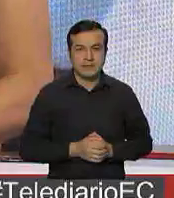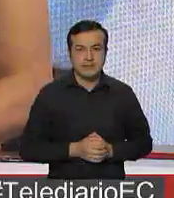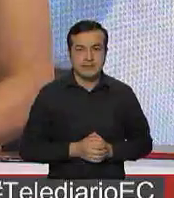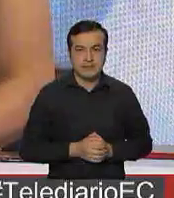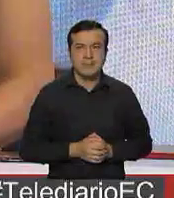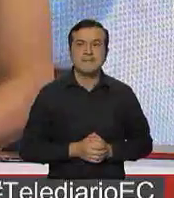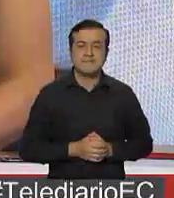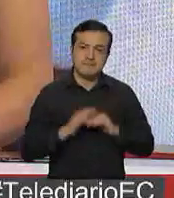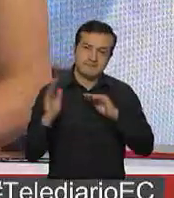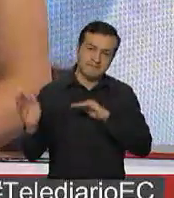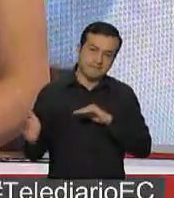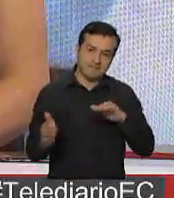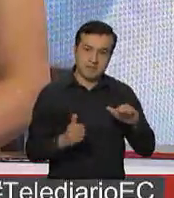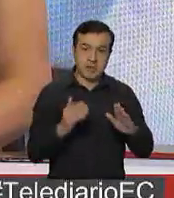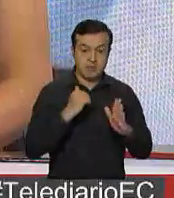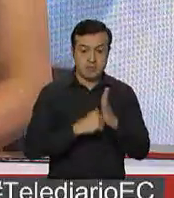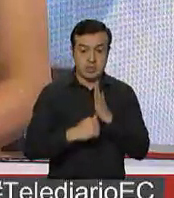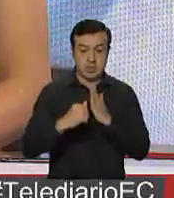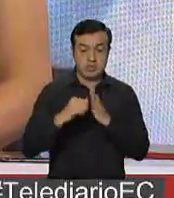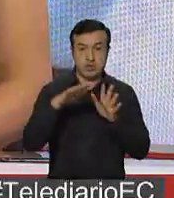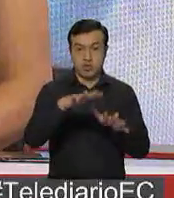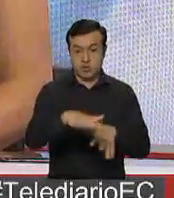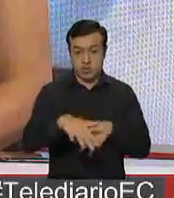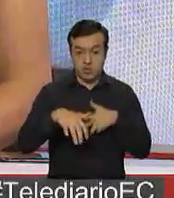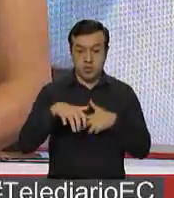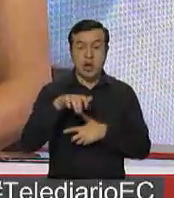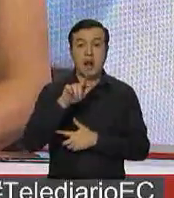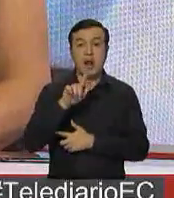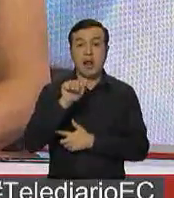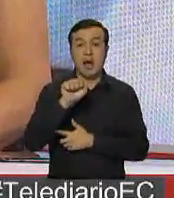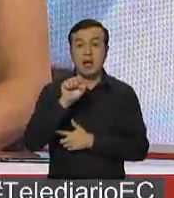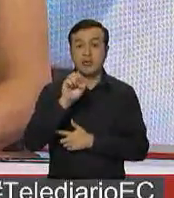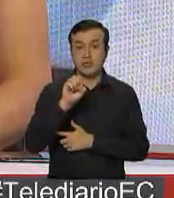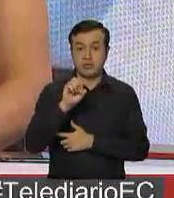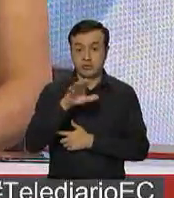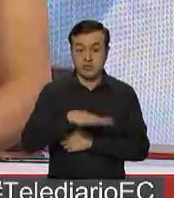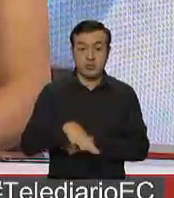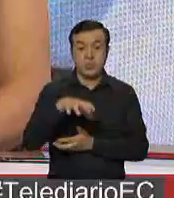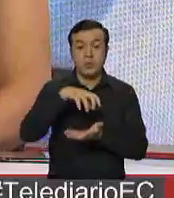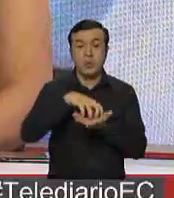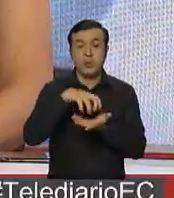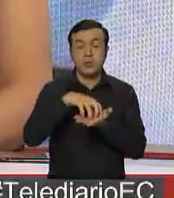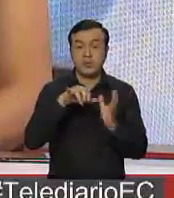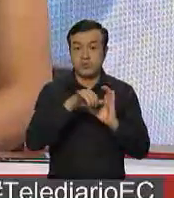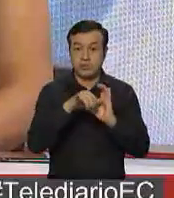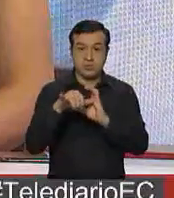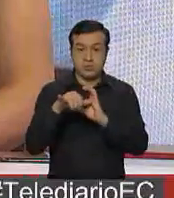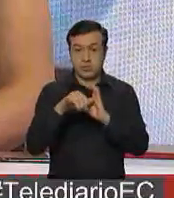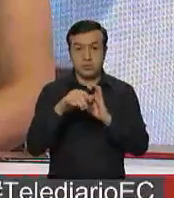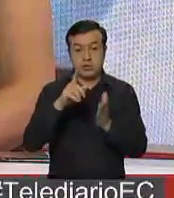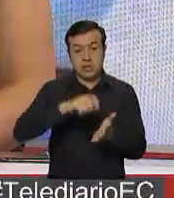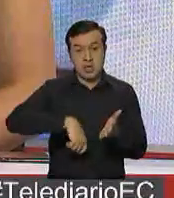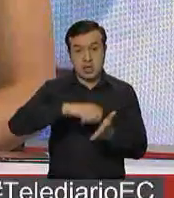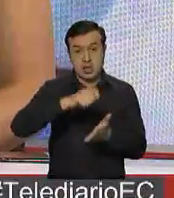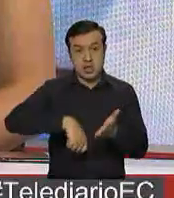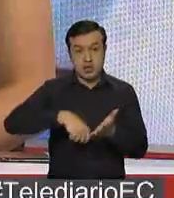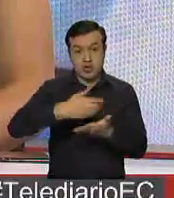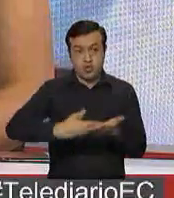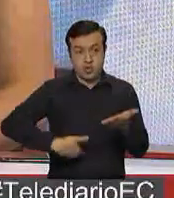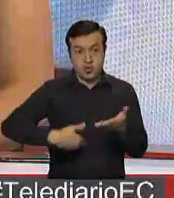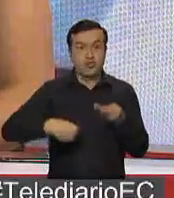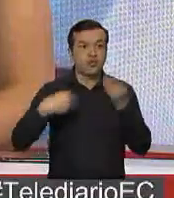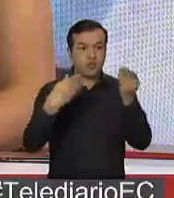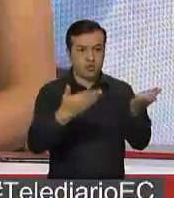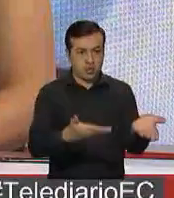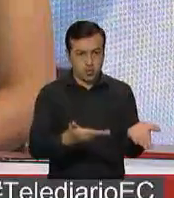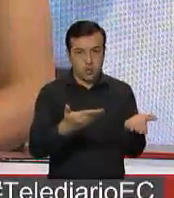Y les contamos además que el ministro de Agricultura, Javier Lasso, recorrió a la provincia de Santa Elena, donde realizó la adjudicación de terrenos y visitó